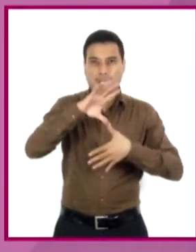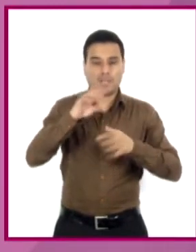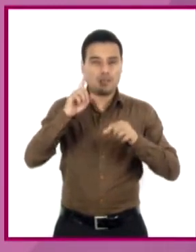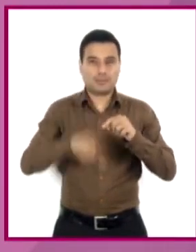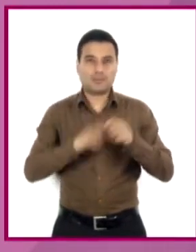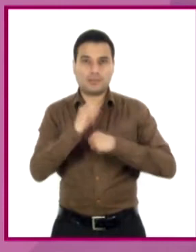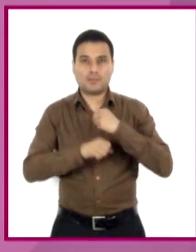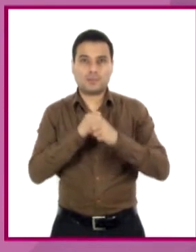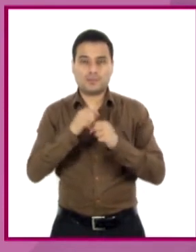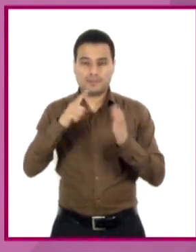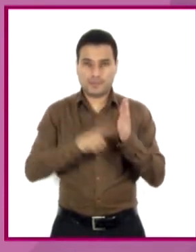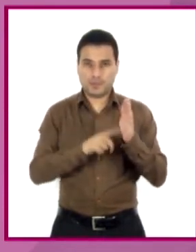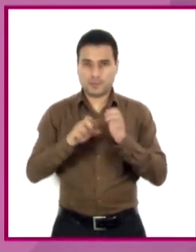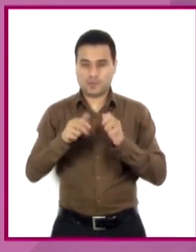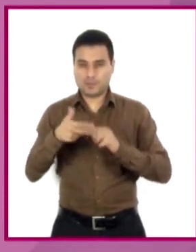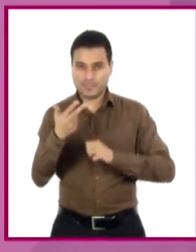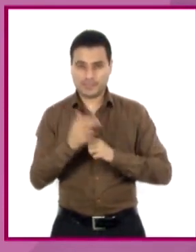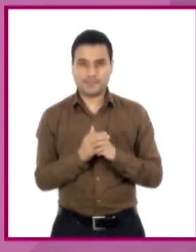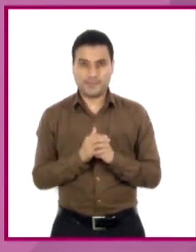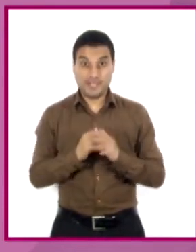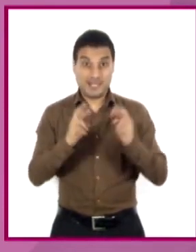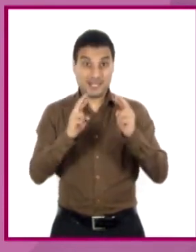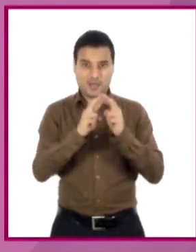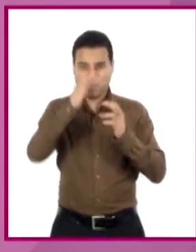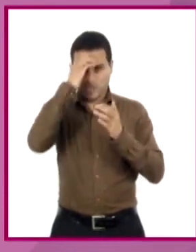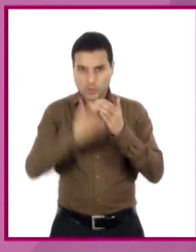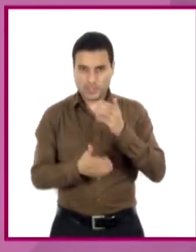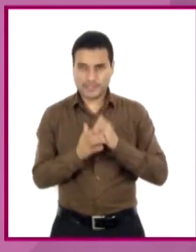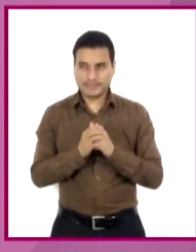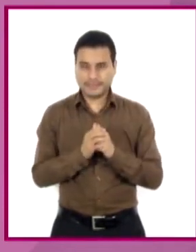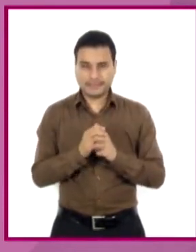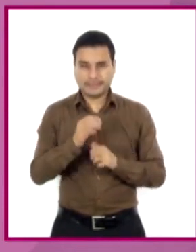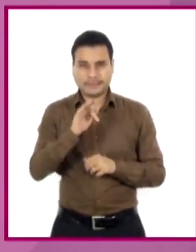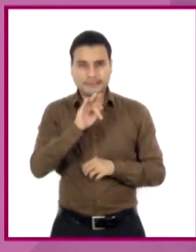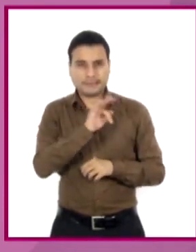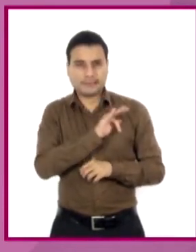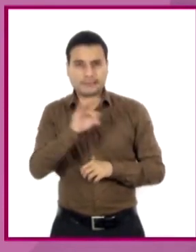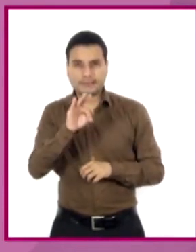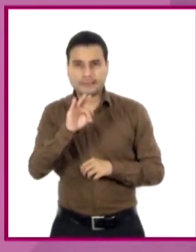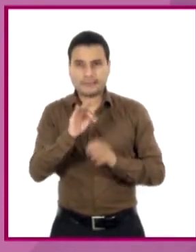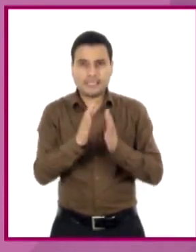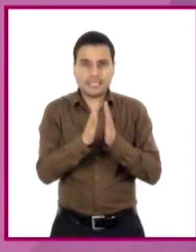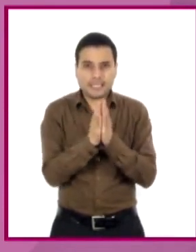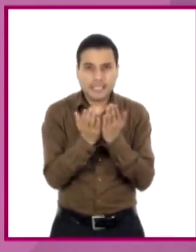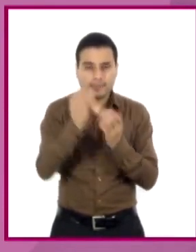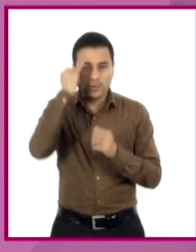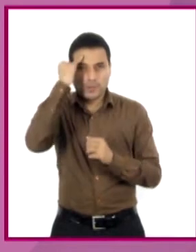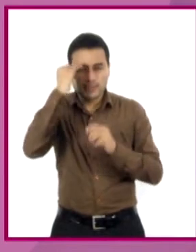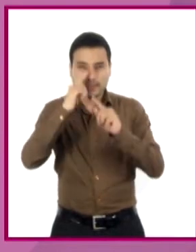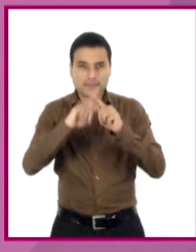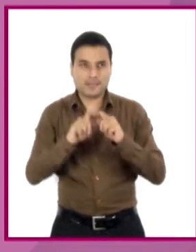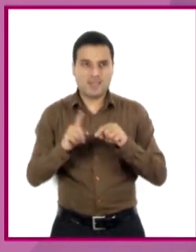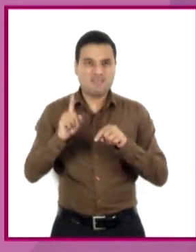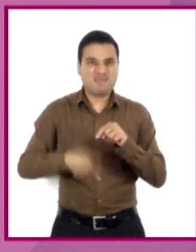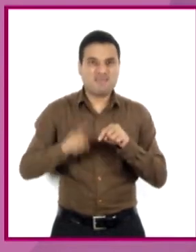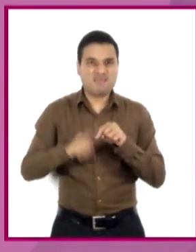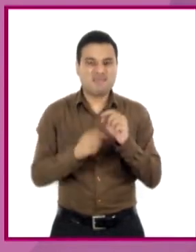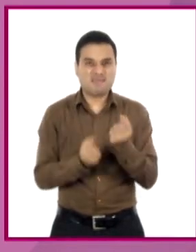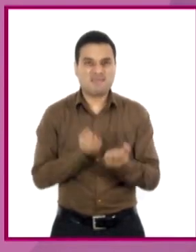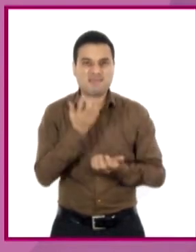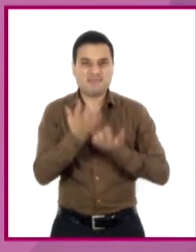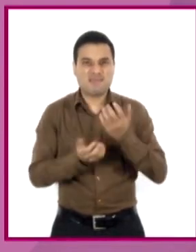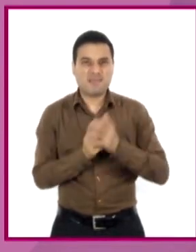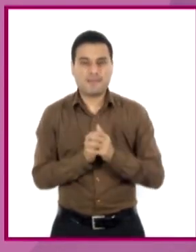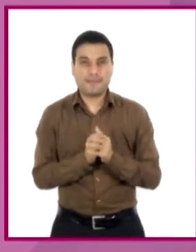1813. La Iglesia utilizó a la Inquisición para prevenir que se difundieran las ideas que dieron pie a los cambios políticos